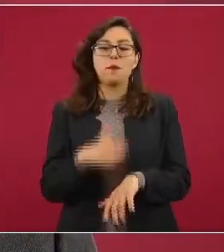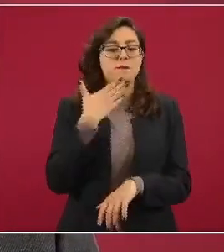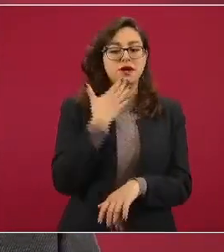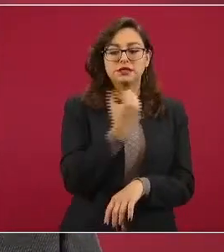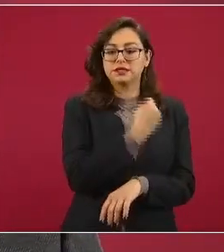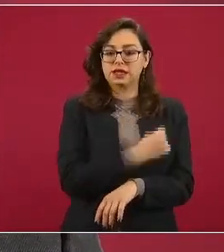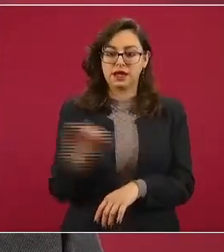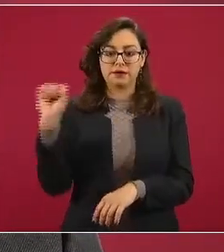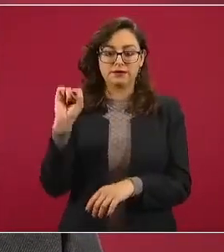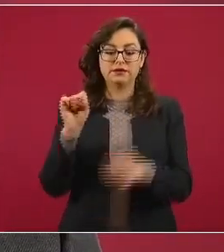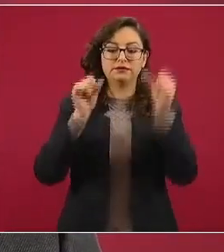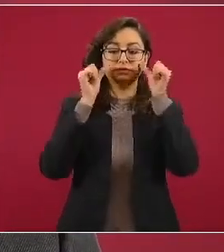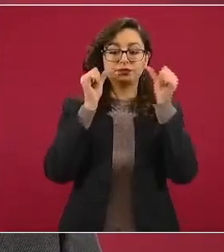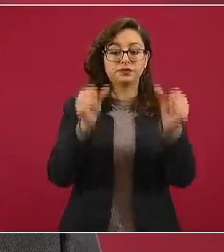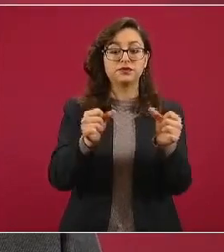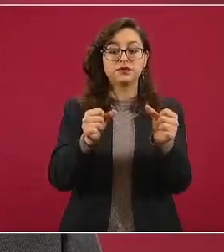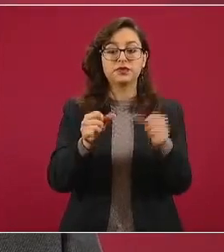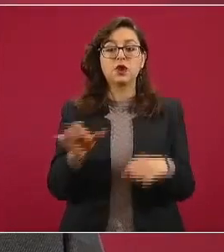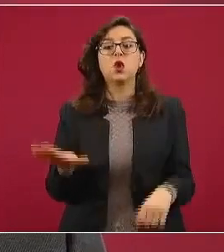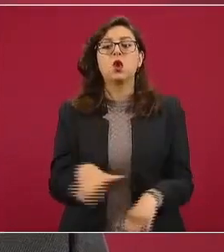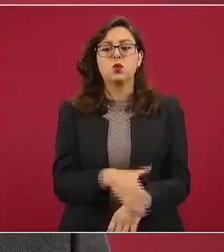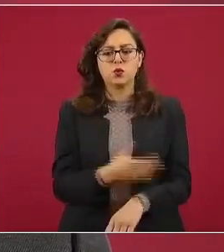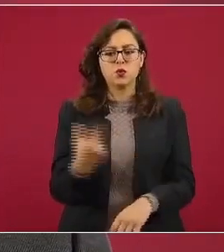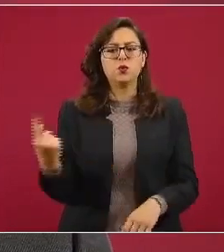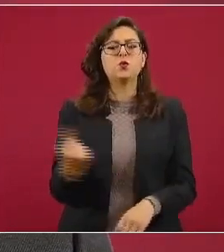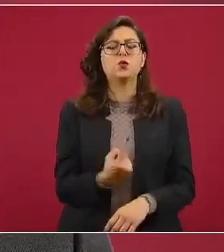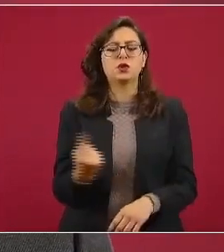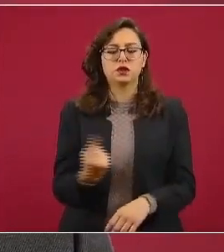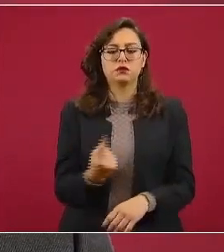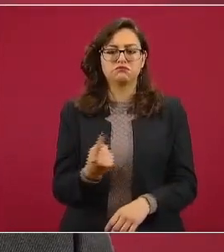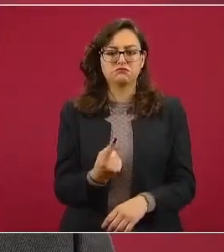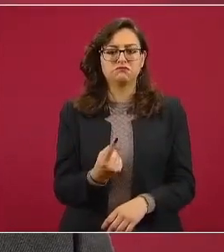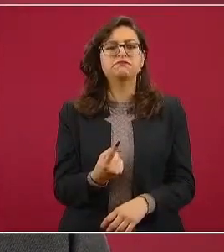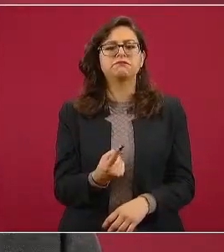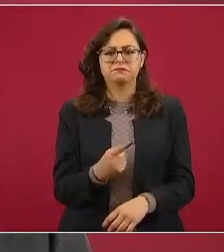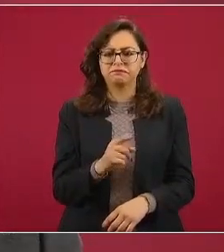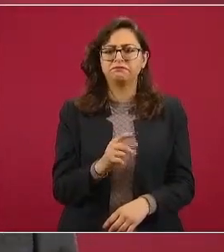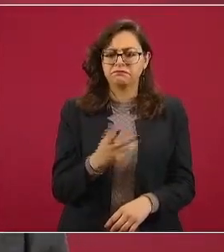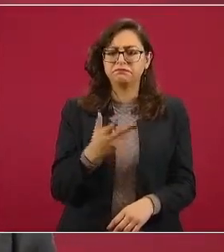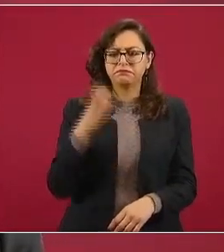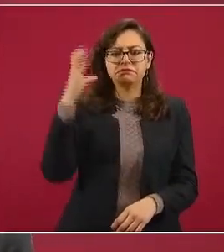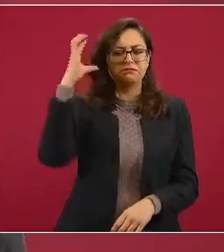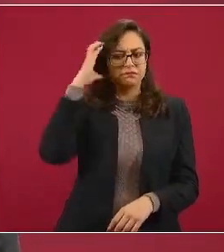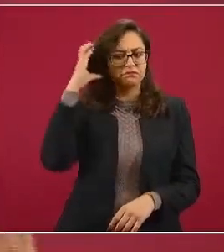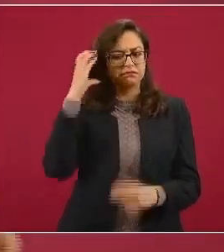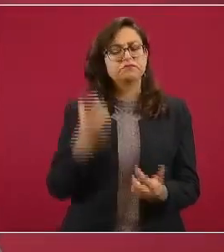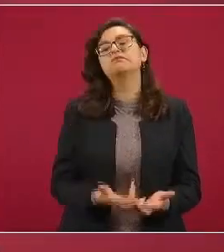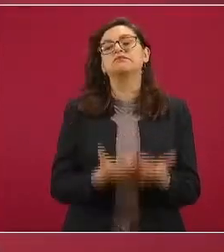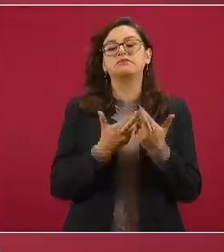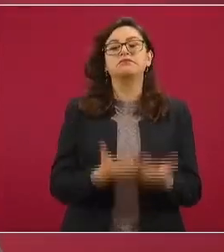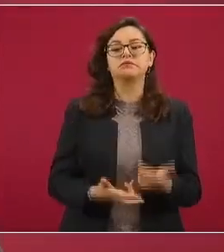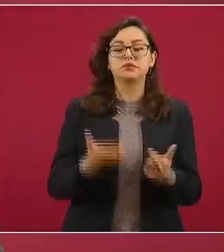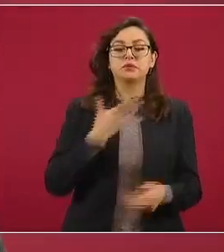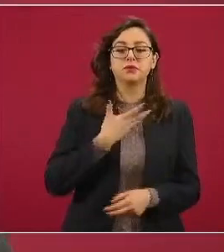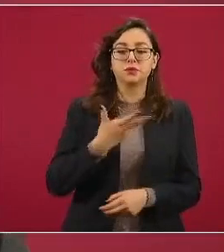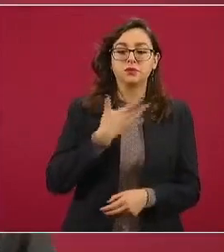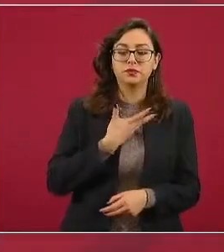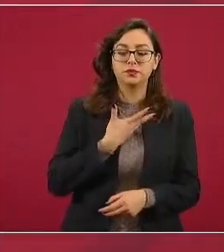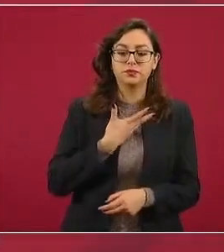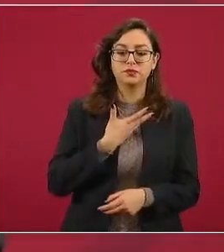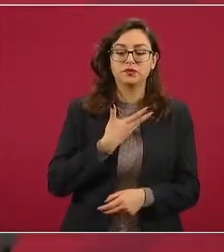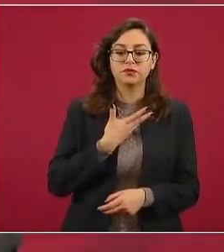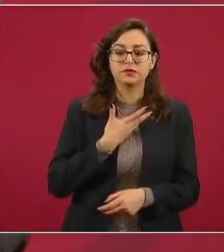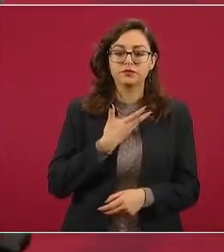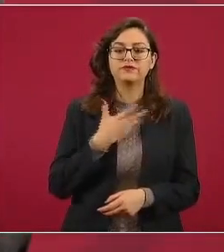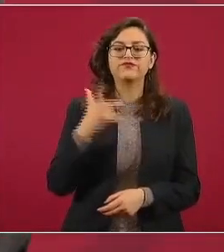porque tenemos disponibilidad de camas. Entonces vamos a hacer